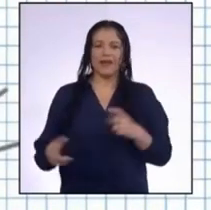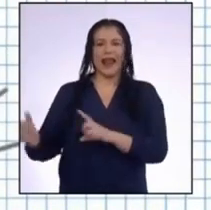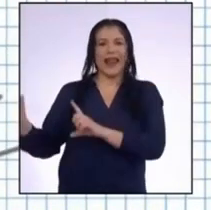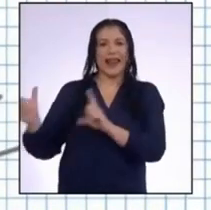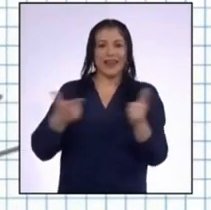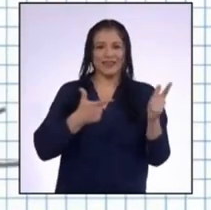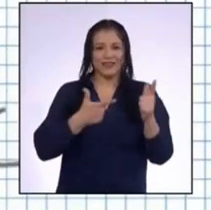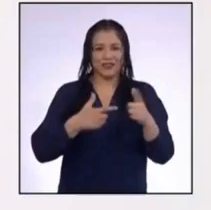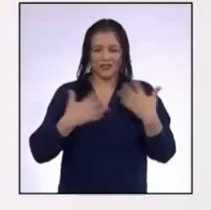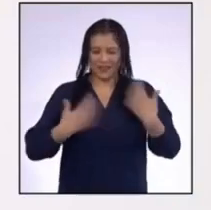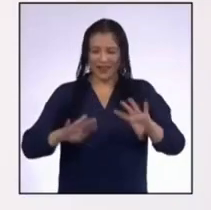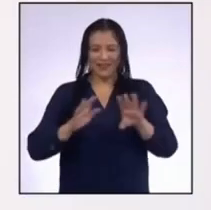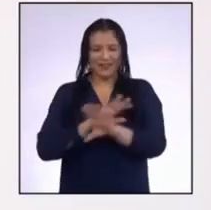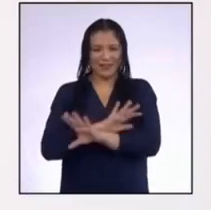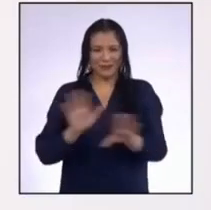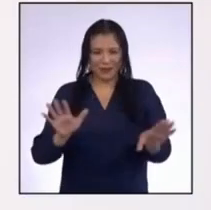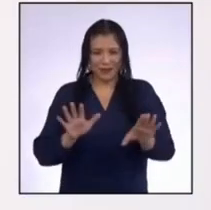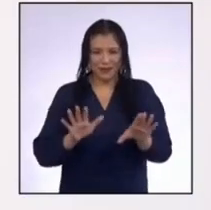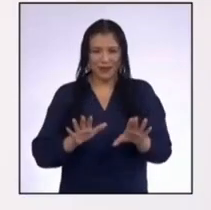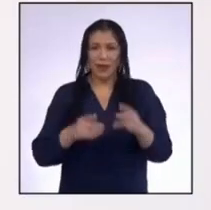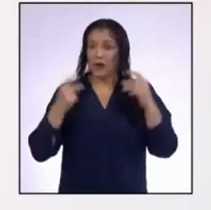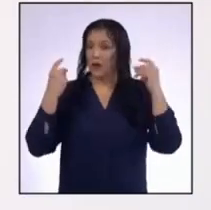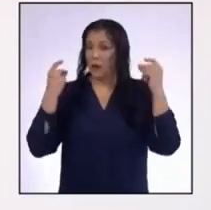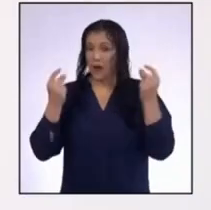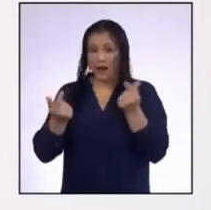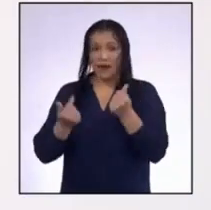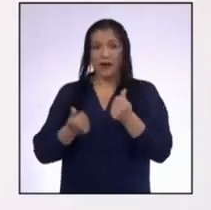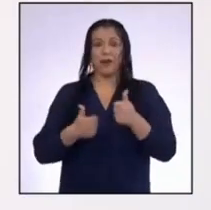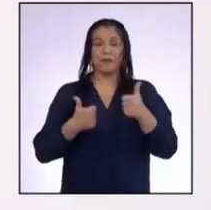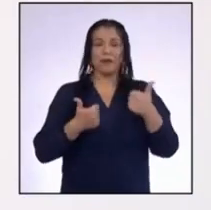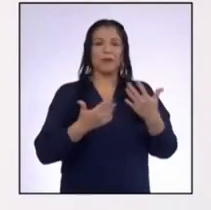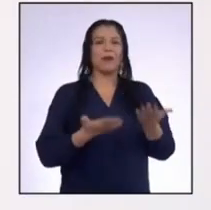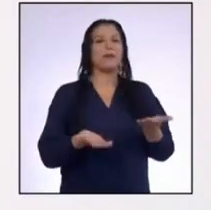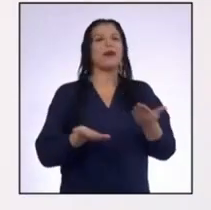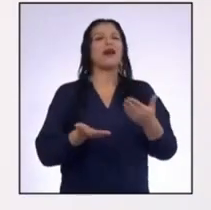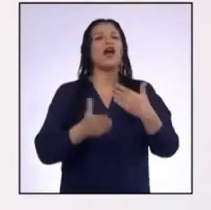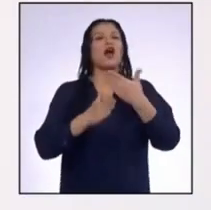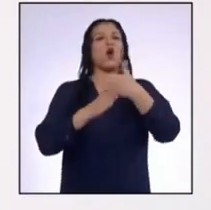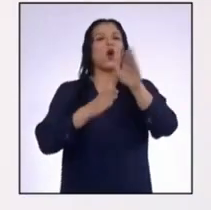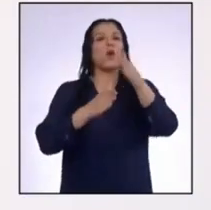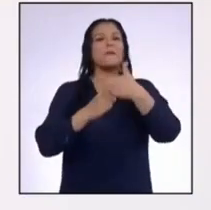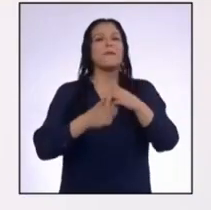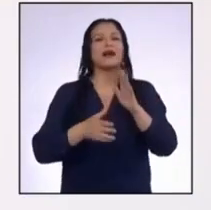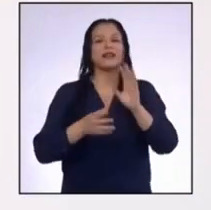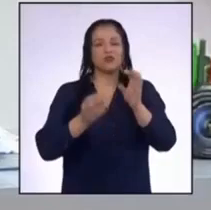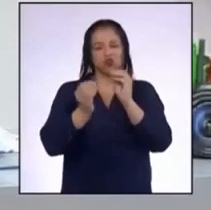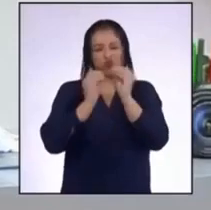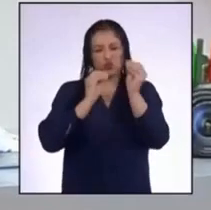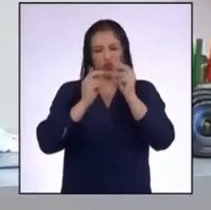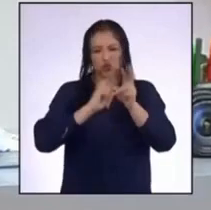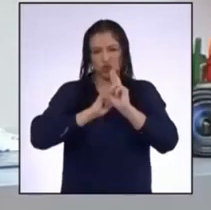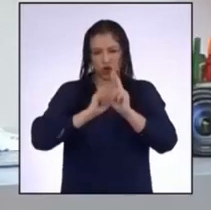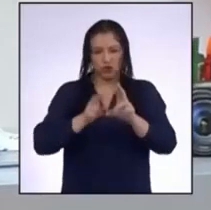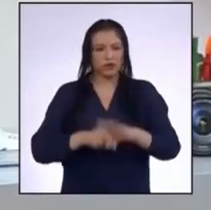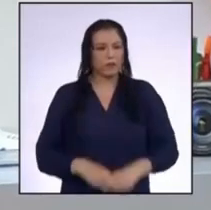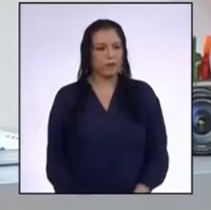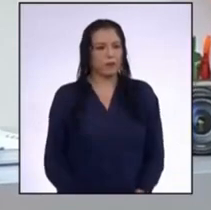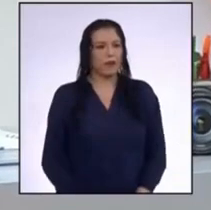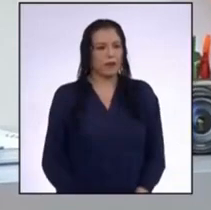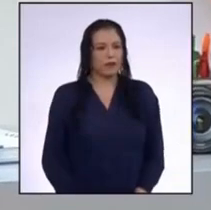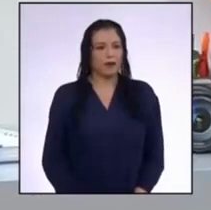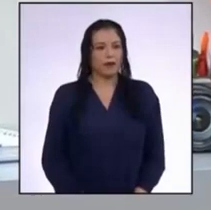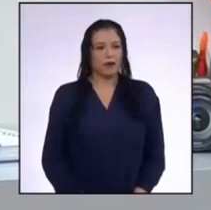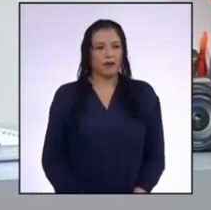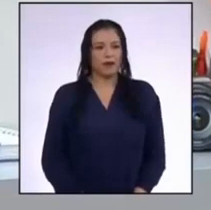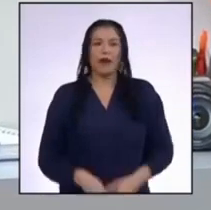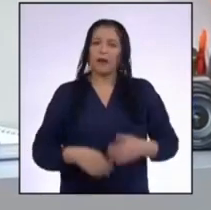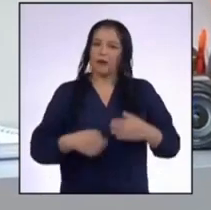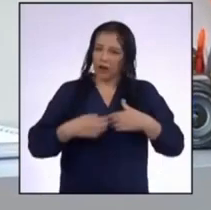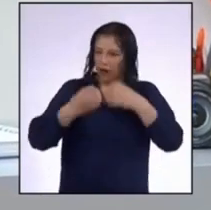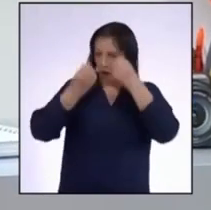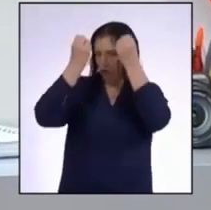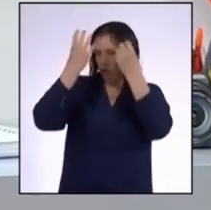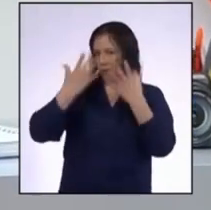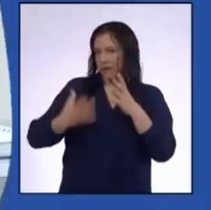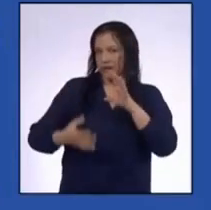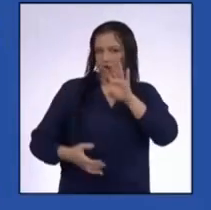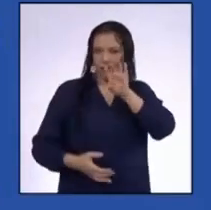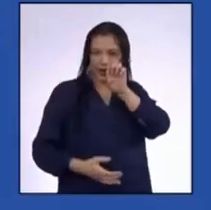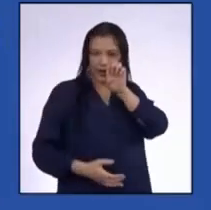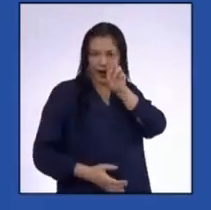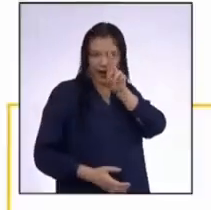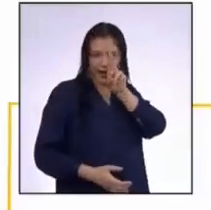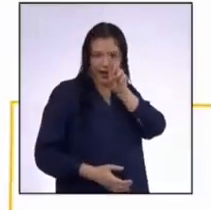¡Listo! ¡Terminé! ¡Qué rápida! Por favor, compártenos tu solución. A ver, según los datos de